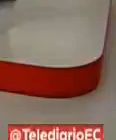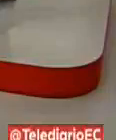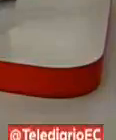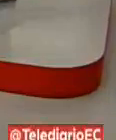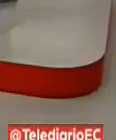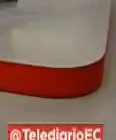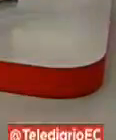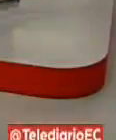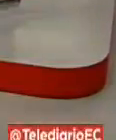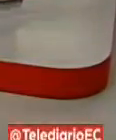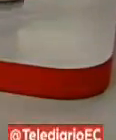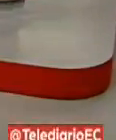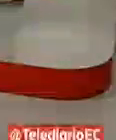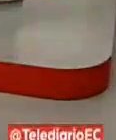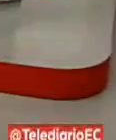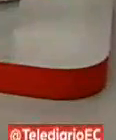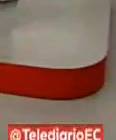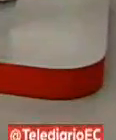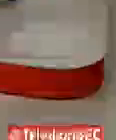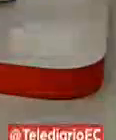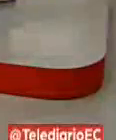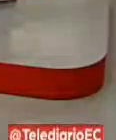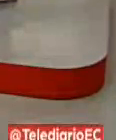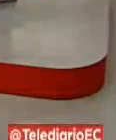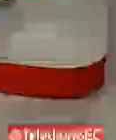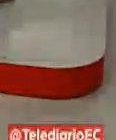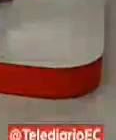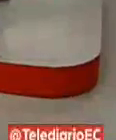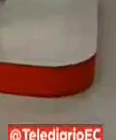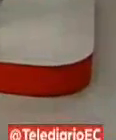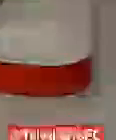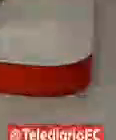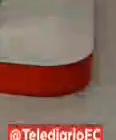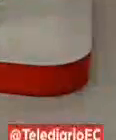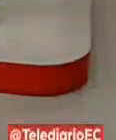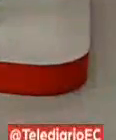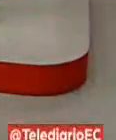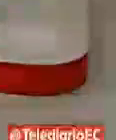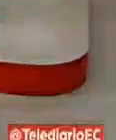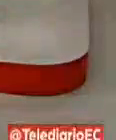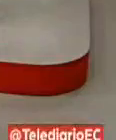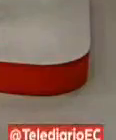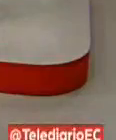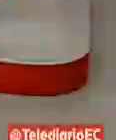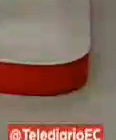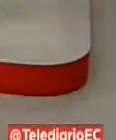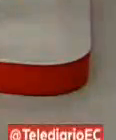Síganos en nuestras redes sociales, en Twitter, arroba Telediario S,